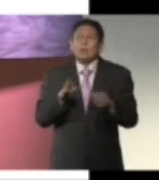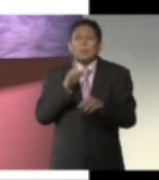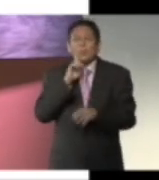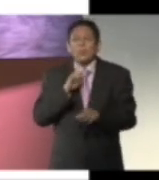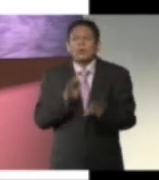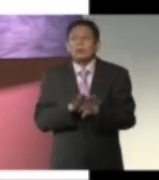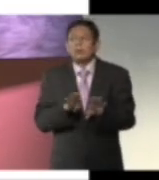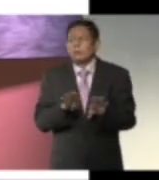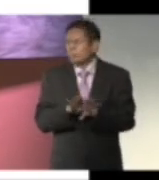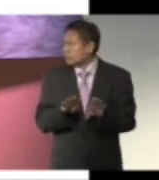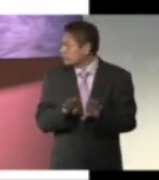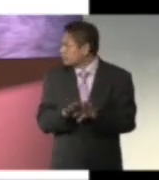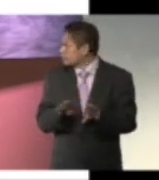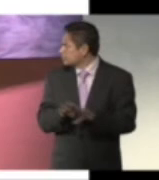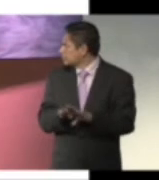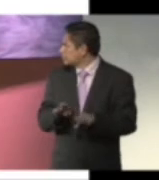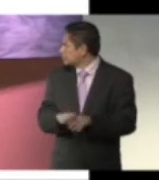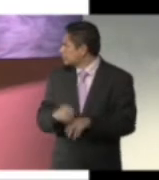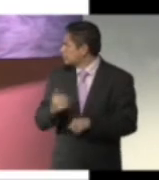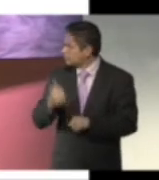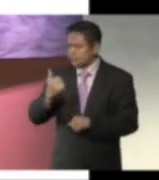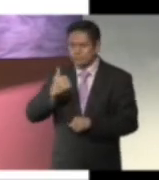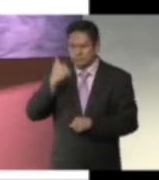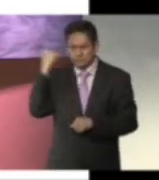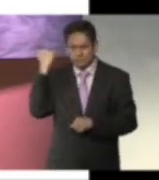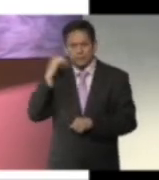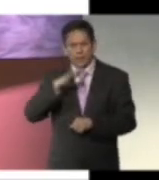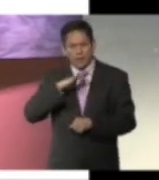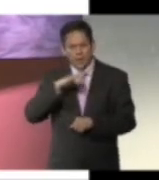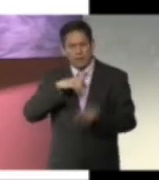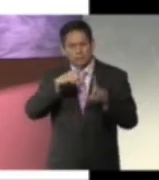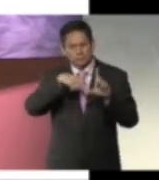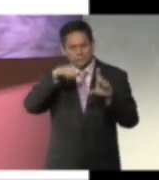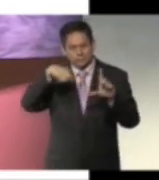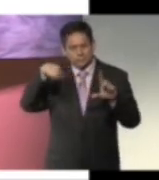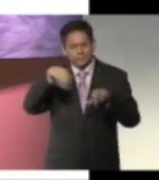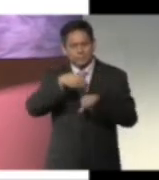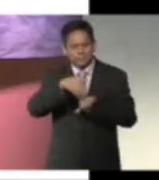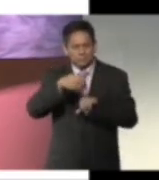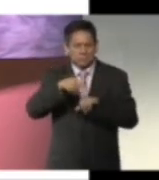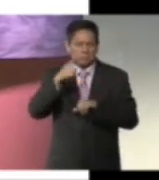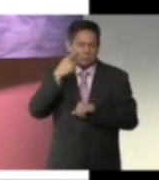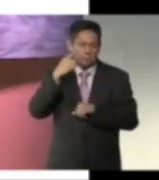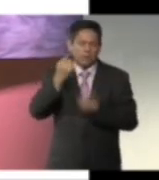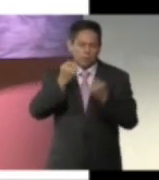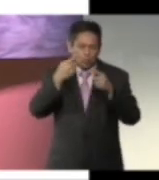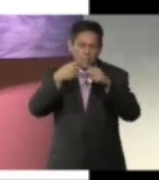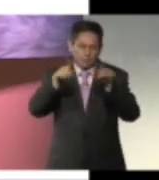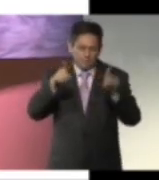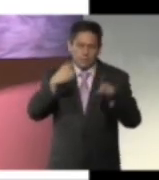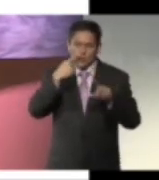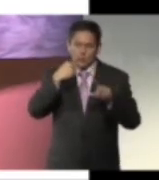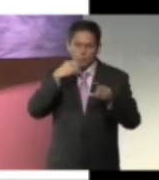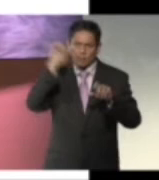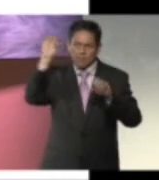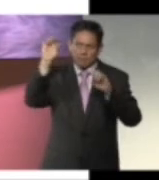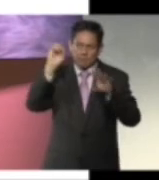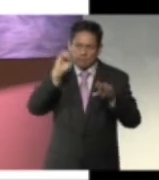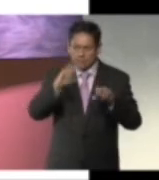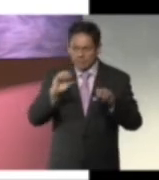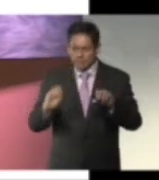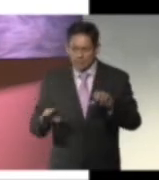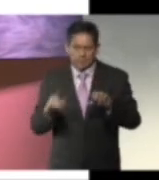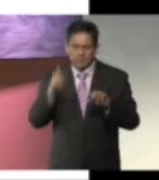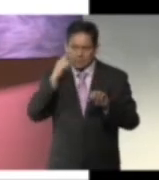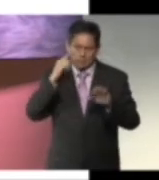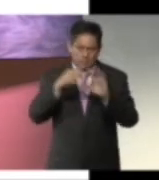Así, así, y podemos ver los diferenciales. Yo, además de esos diferenciales que ustedes están viendo y que yo no les voy a repetir, pero donde